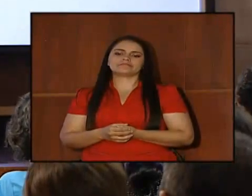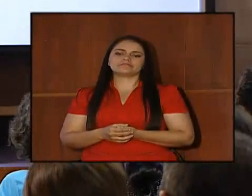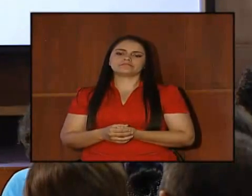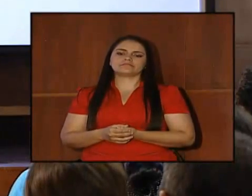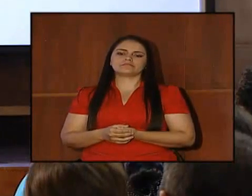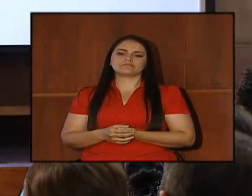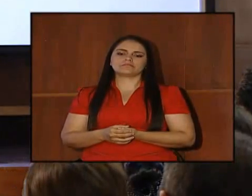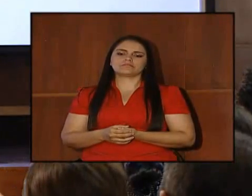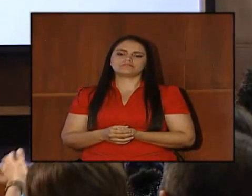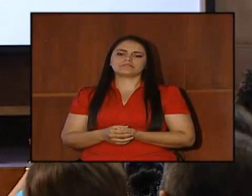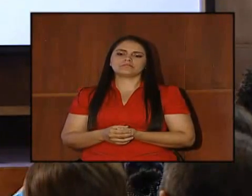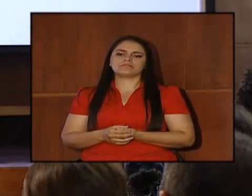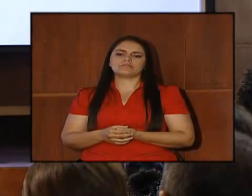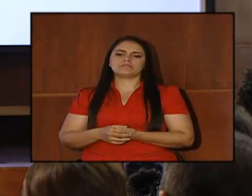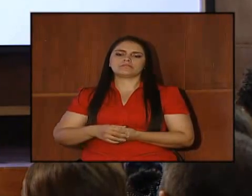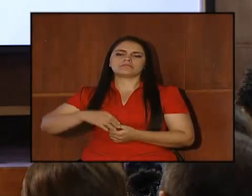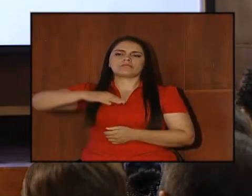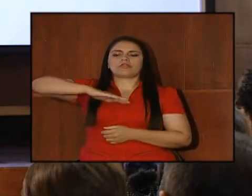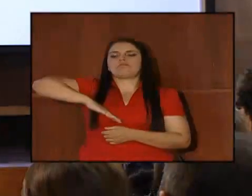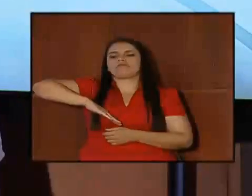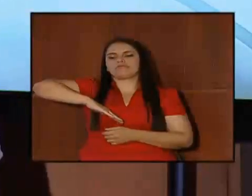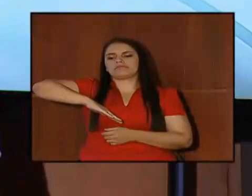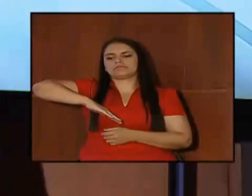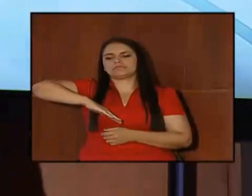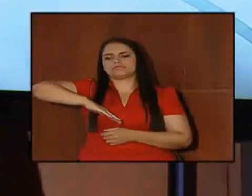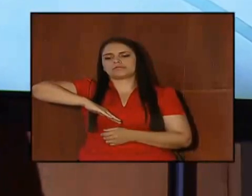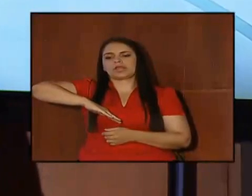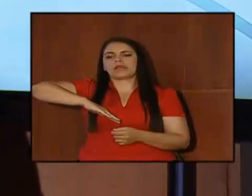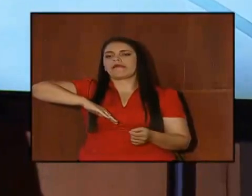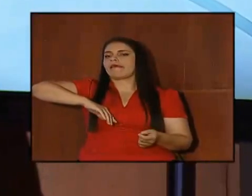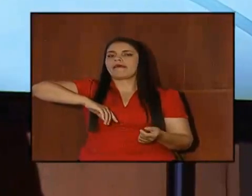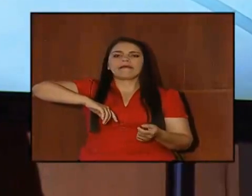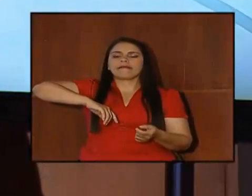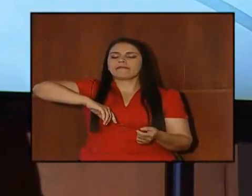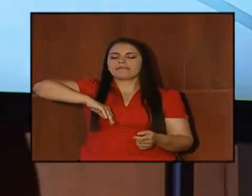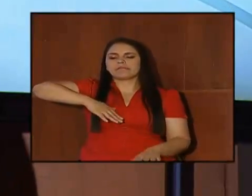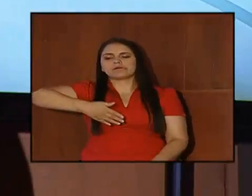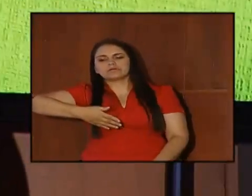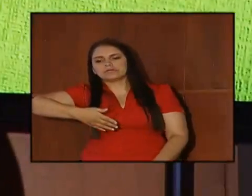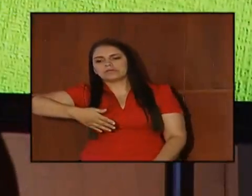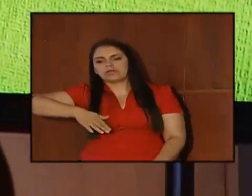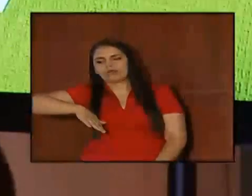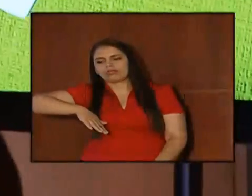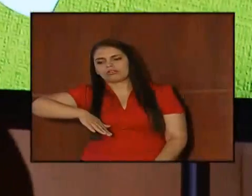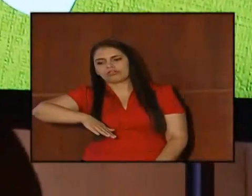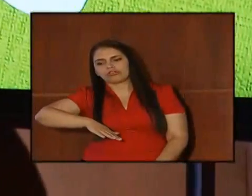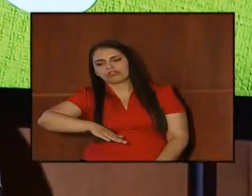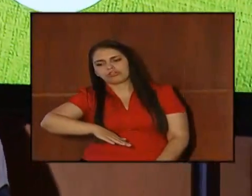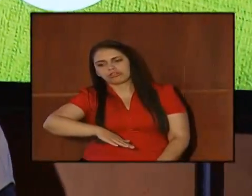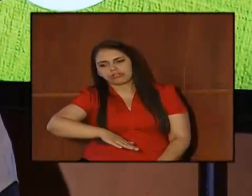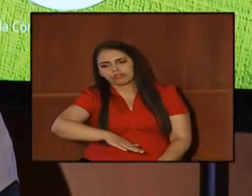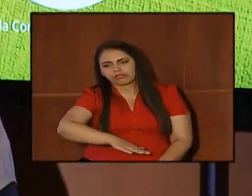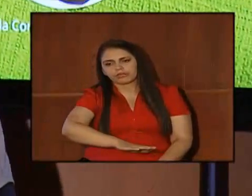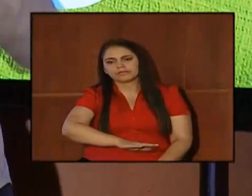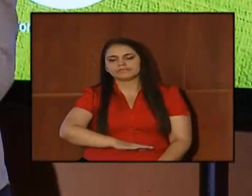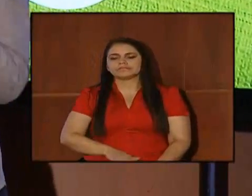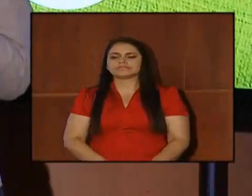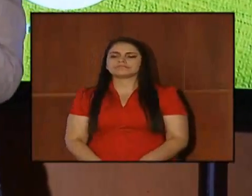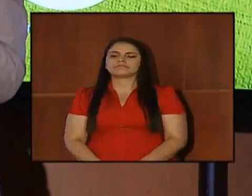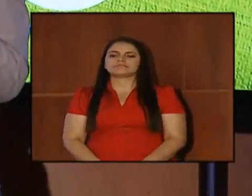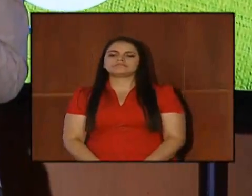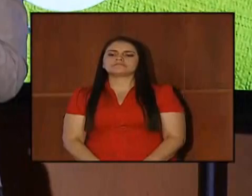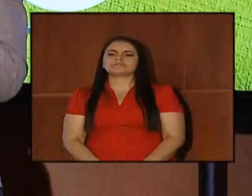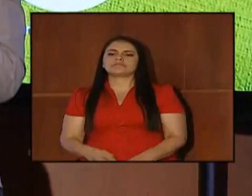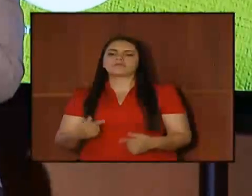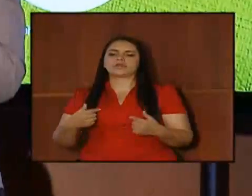paciente queda así. Y como él no es capaz de moverse, entonces cada vez va para abajo. Y si yo soy la